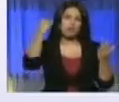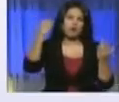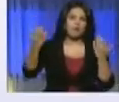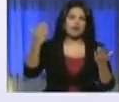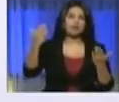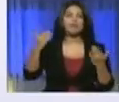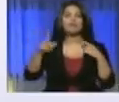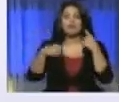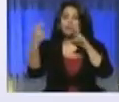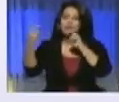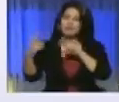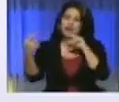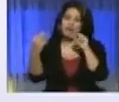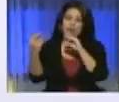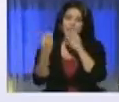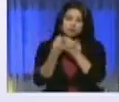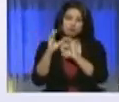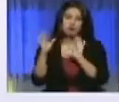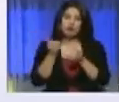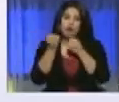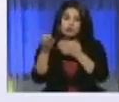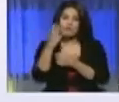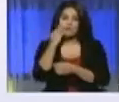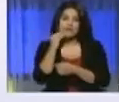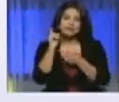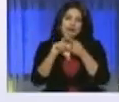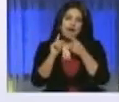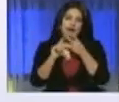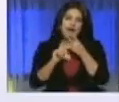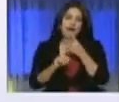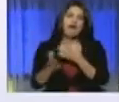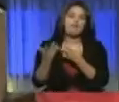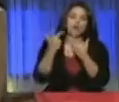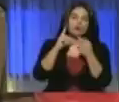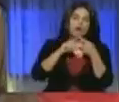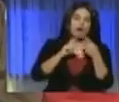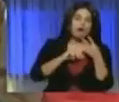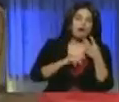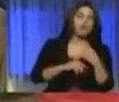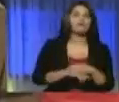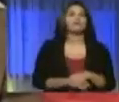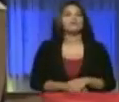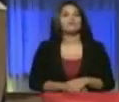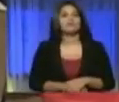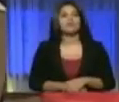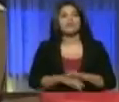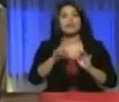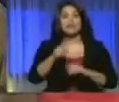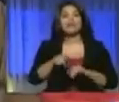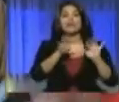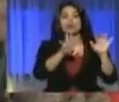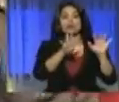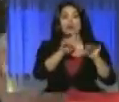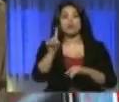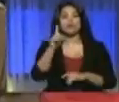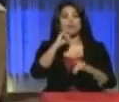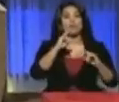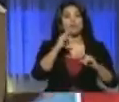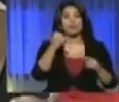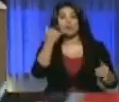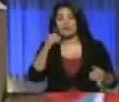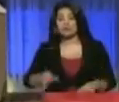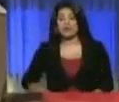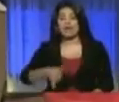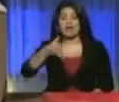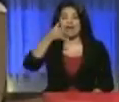él. Las experiencias de los demás países. En el futuro, mi comandante, el 911 sustituirá todos los teléfonos de los cuadrantes. Correcto. Cuando alguien levante